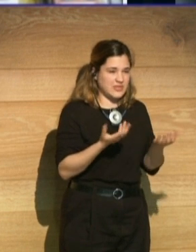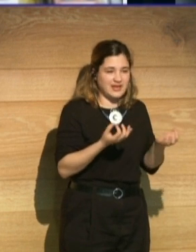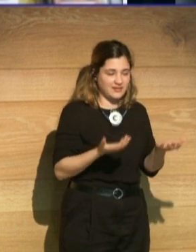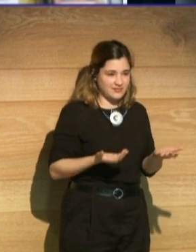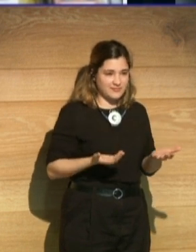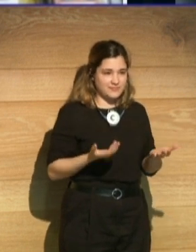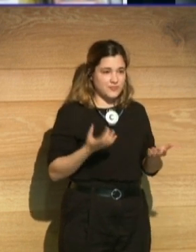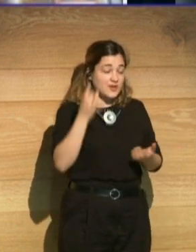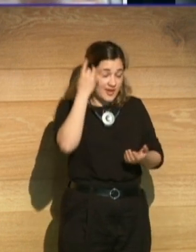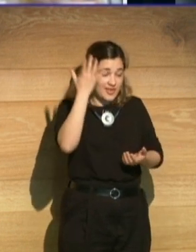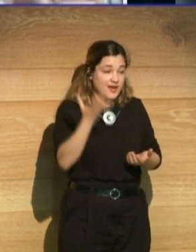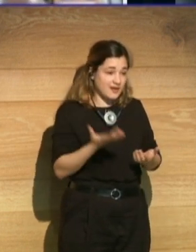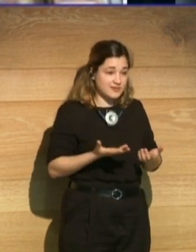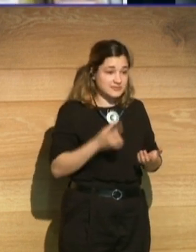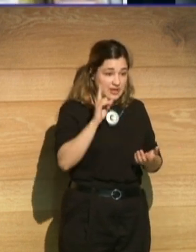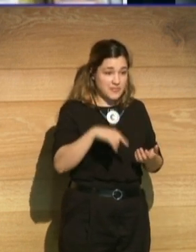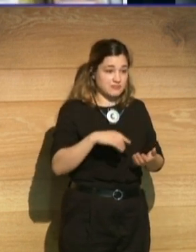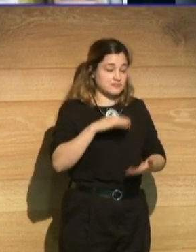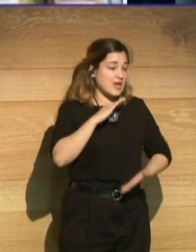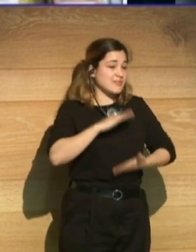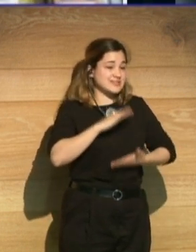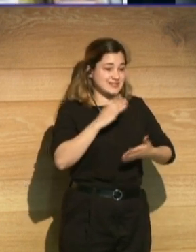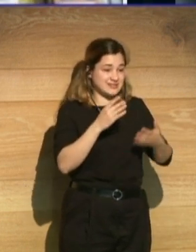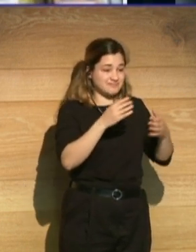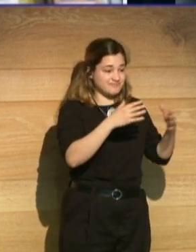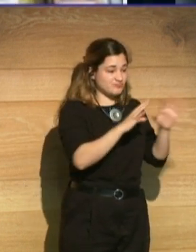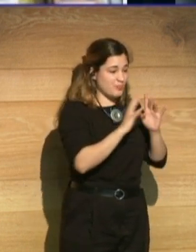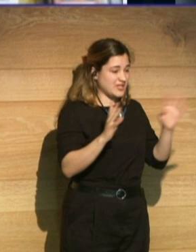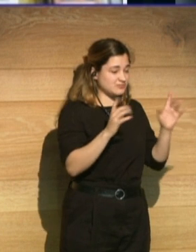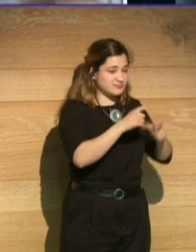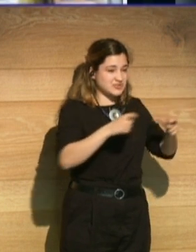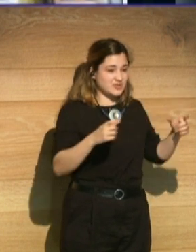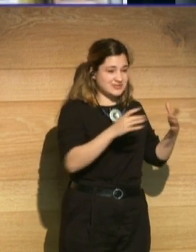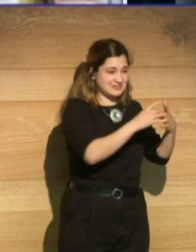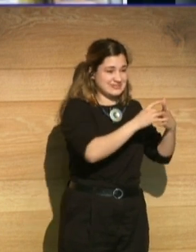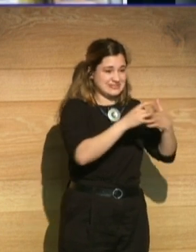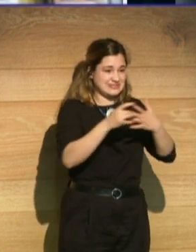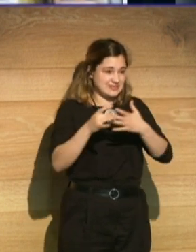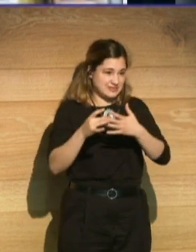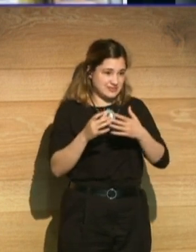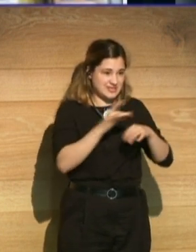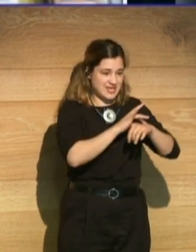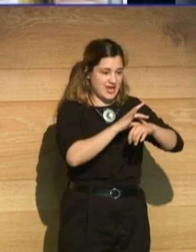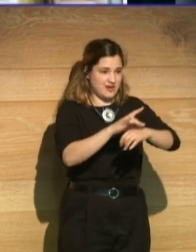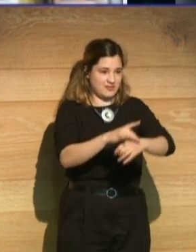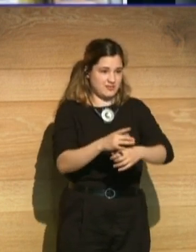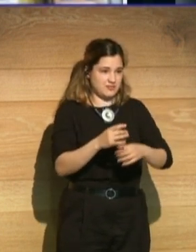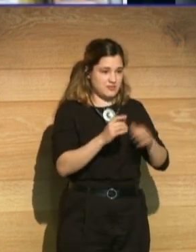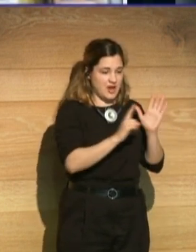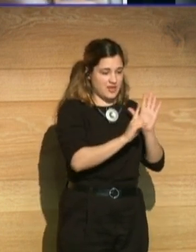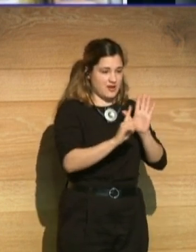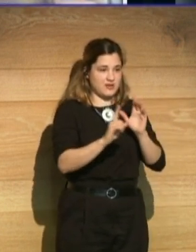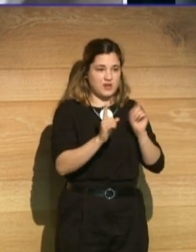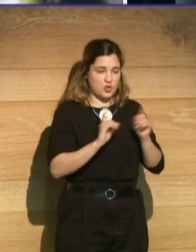suya y su capacidad de guiar a las masas, no no yendo adelante de ellas